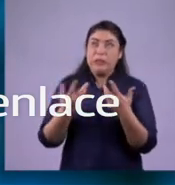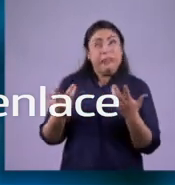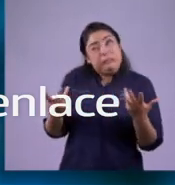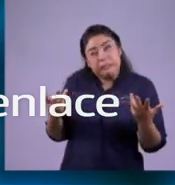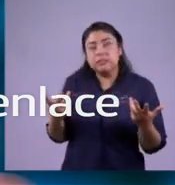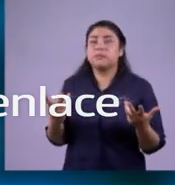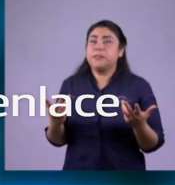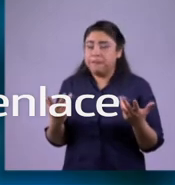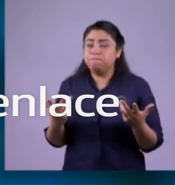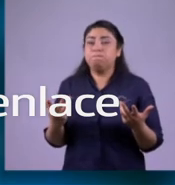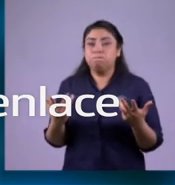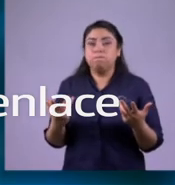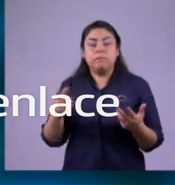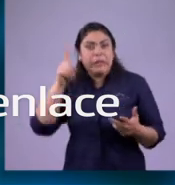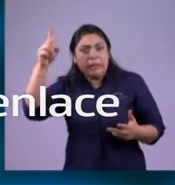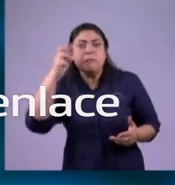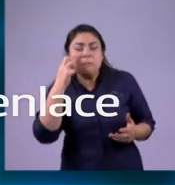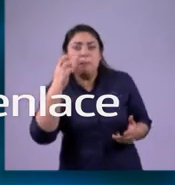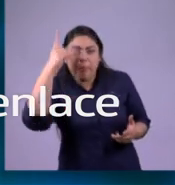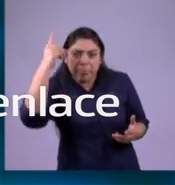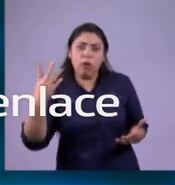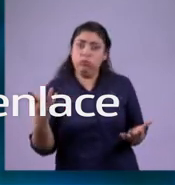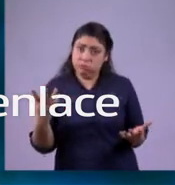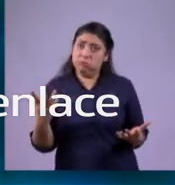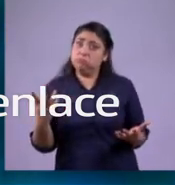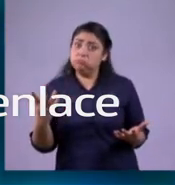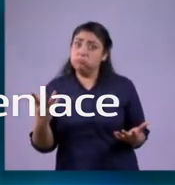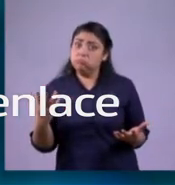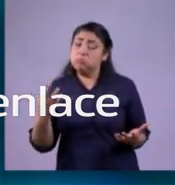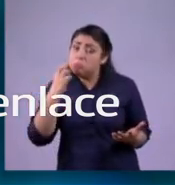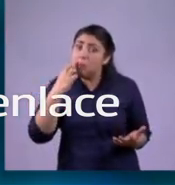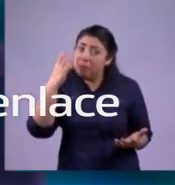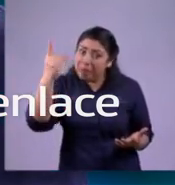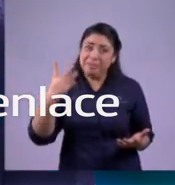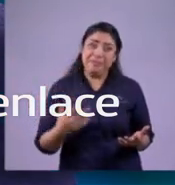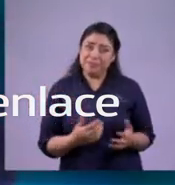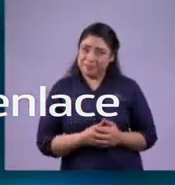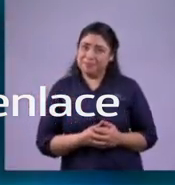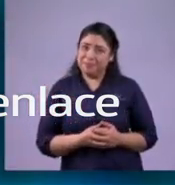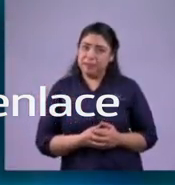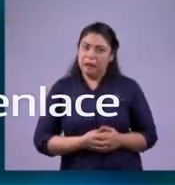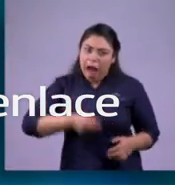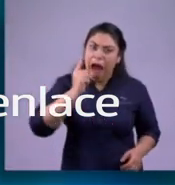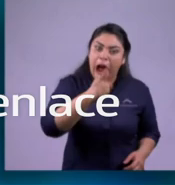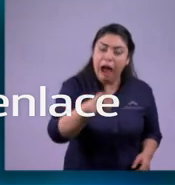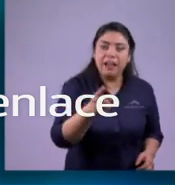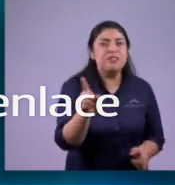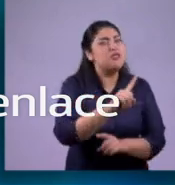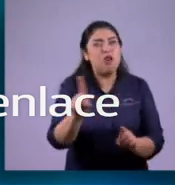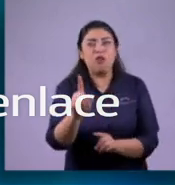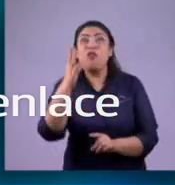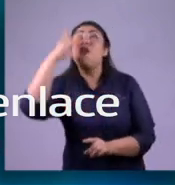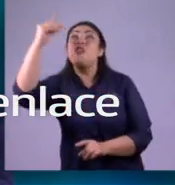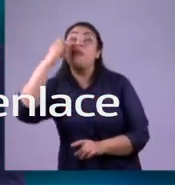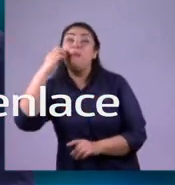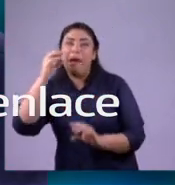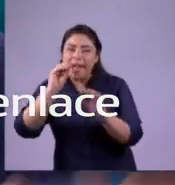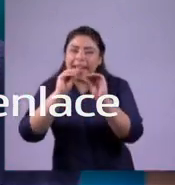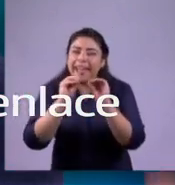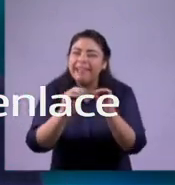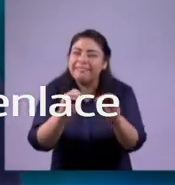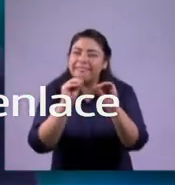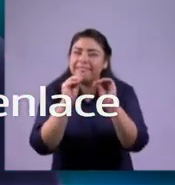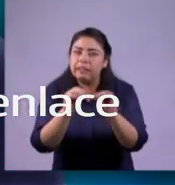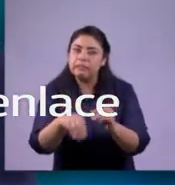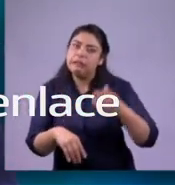es tu padre él no va él no regaña él enseña y